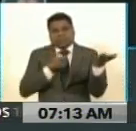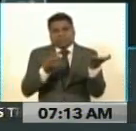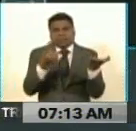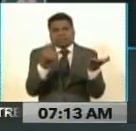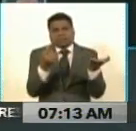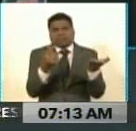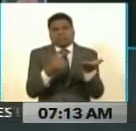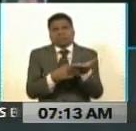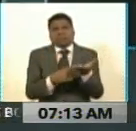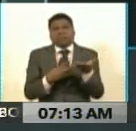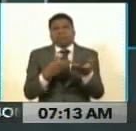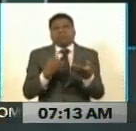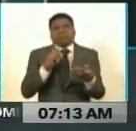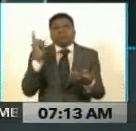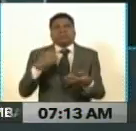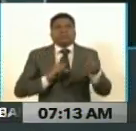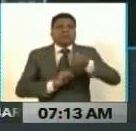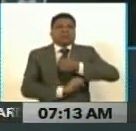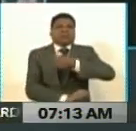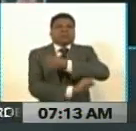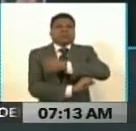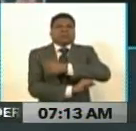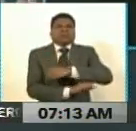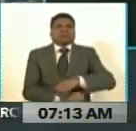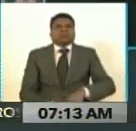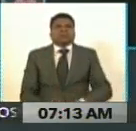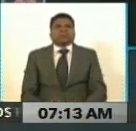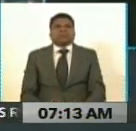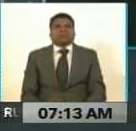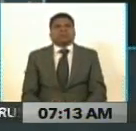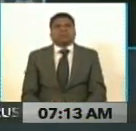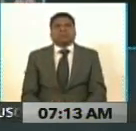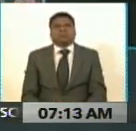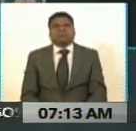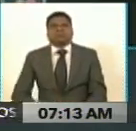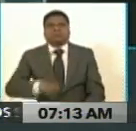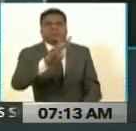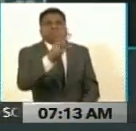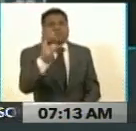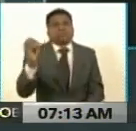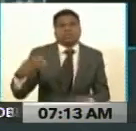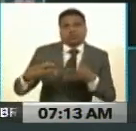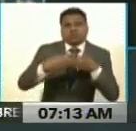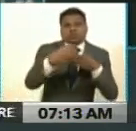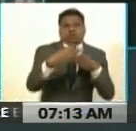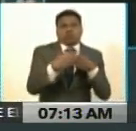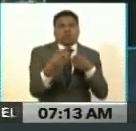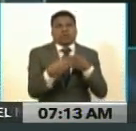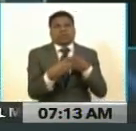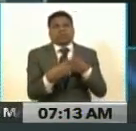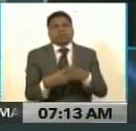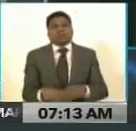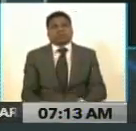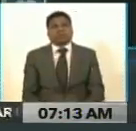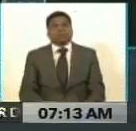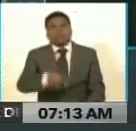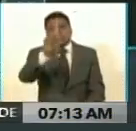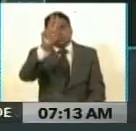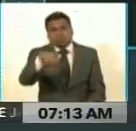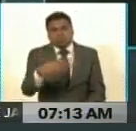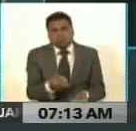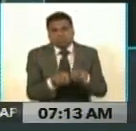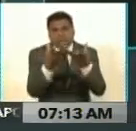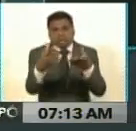sobre la base de 200 dólares americanos en ningún momento le van a entregar dólares